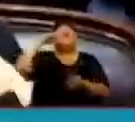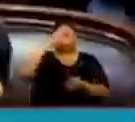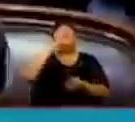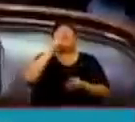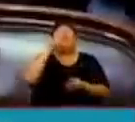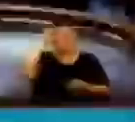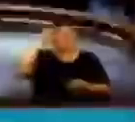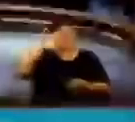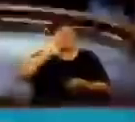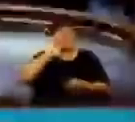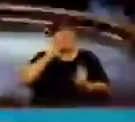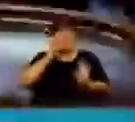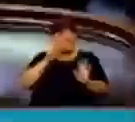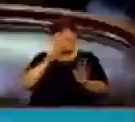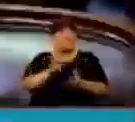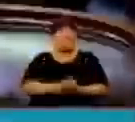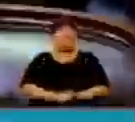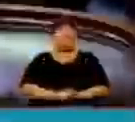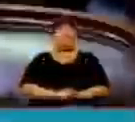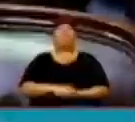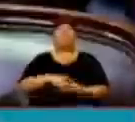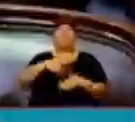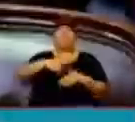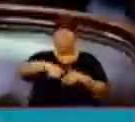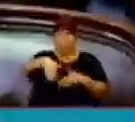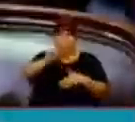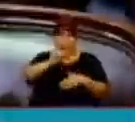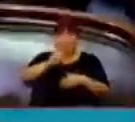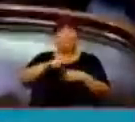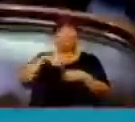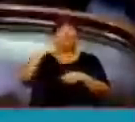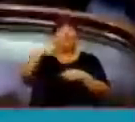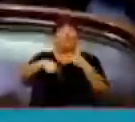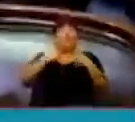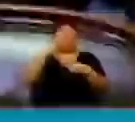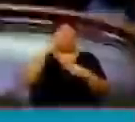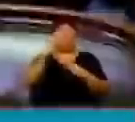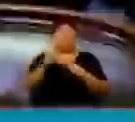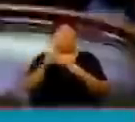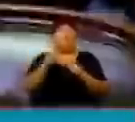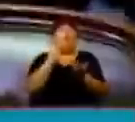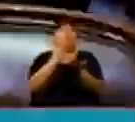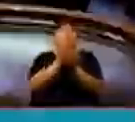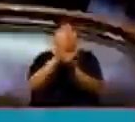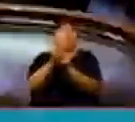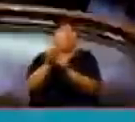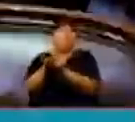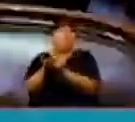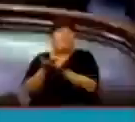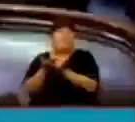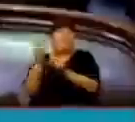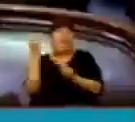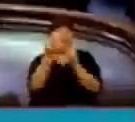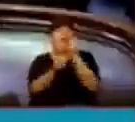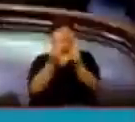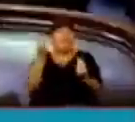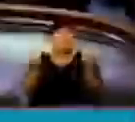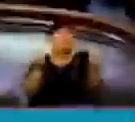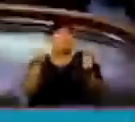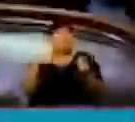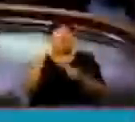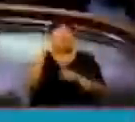automotriz. Y Chile hace muchos años resignó la posibilidad de tener industria automotriz. Entonces, ¿no vos crees que si